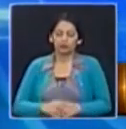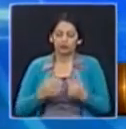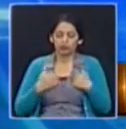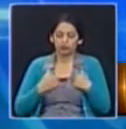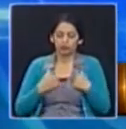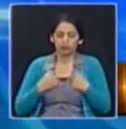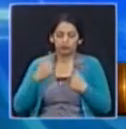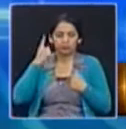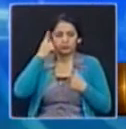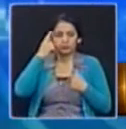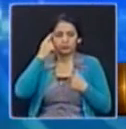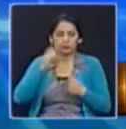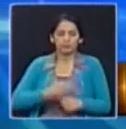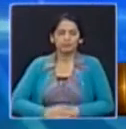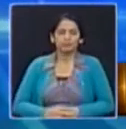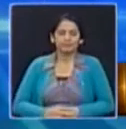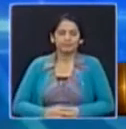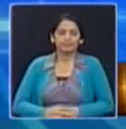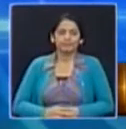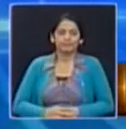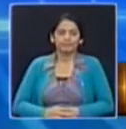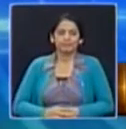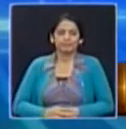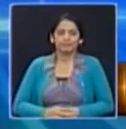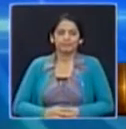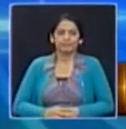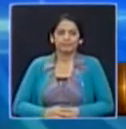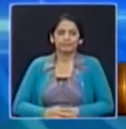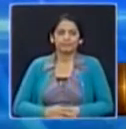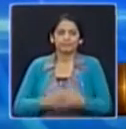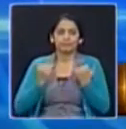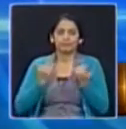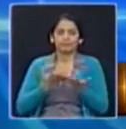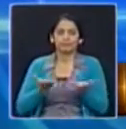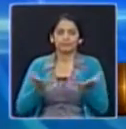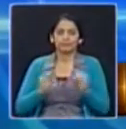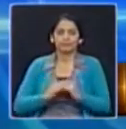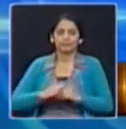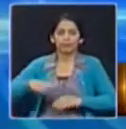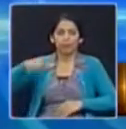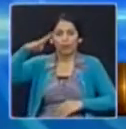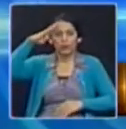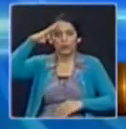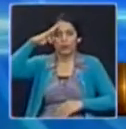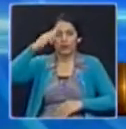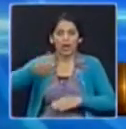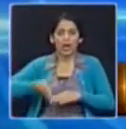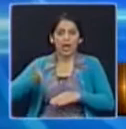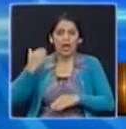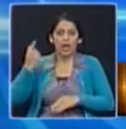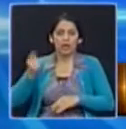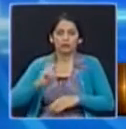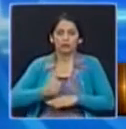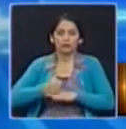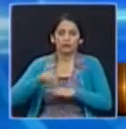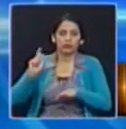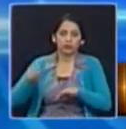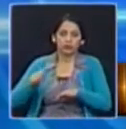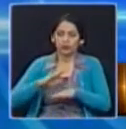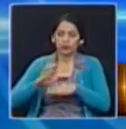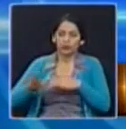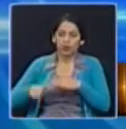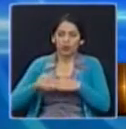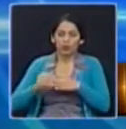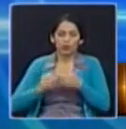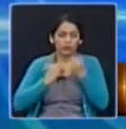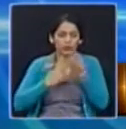la sentencia de la función judicial. Ese es el conocimiento cierto que tenemos. También hay un